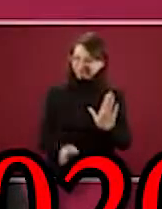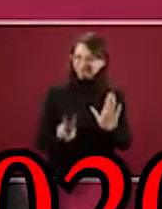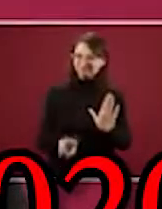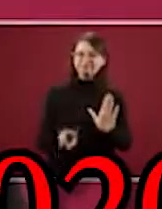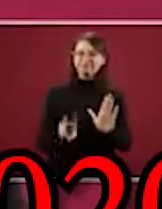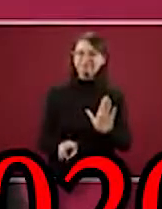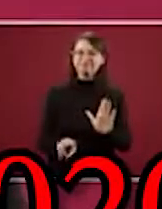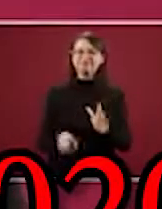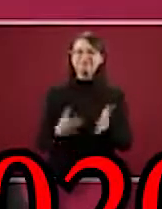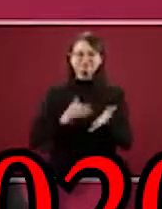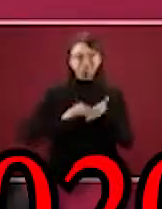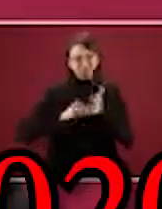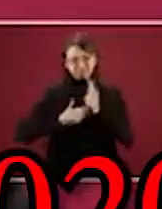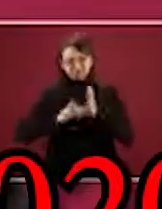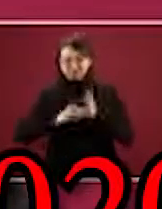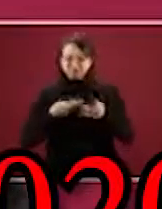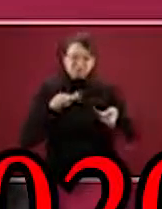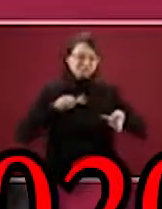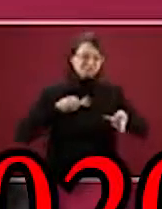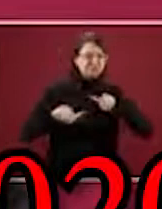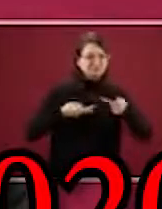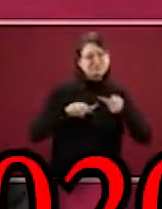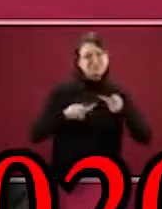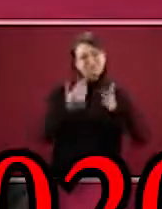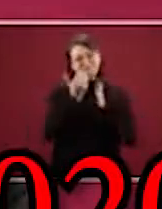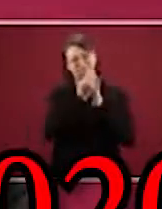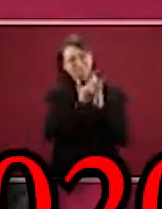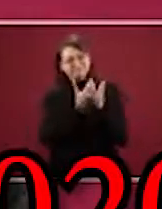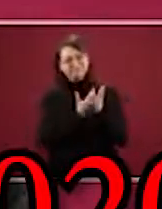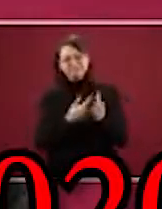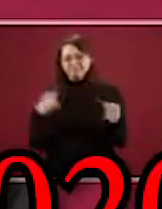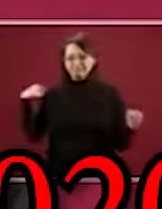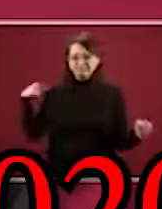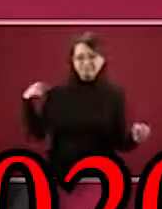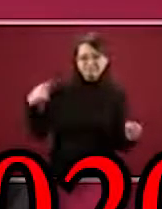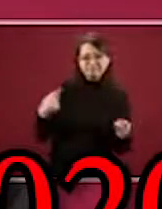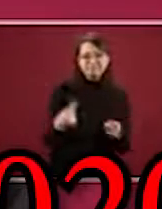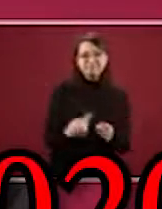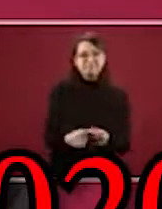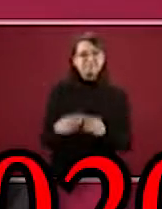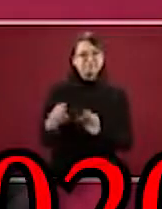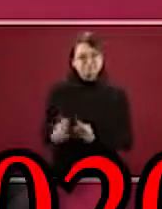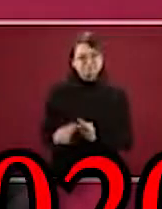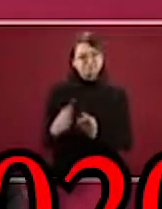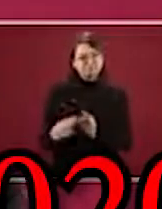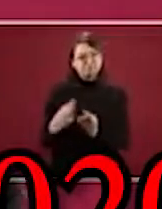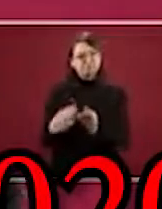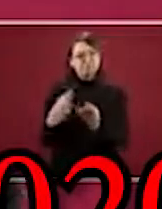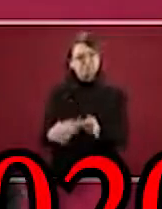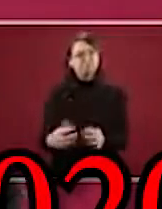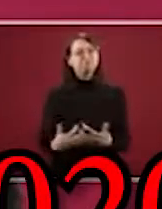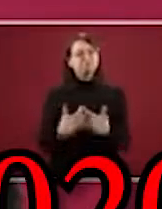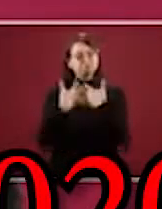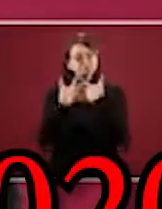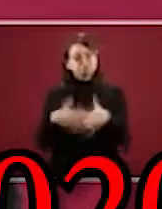el esquema, la estrategia que estamos aplicando